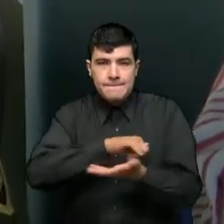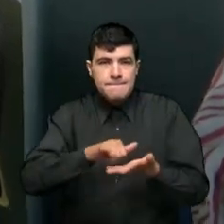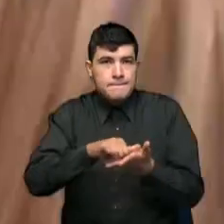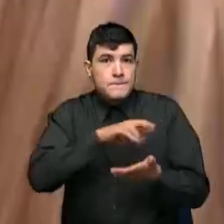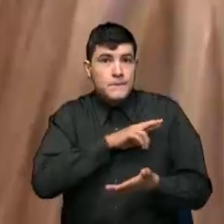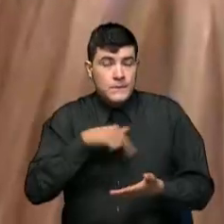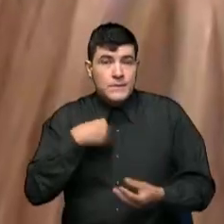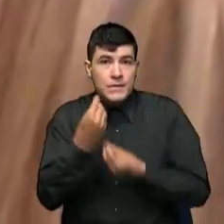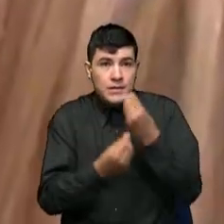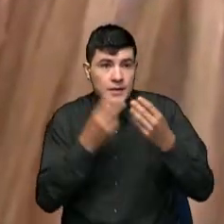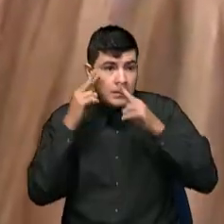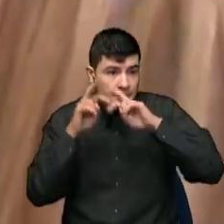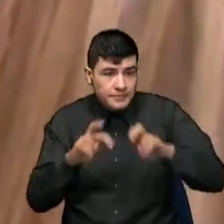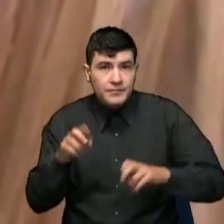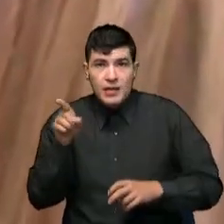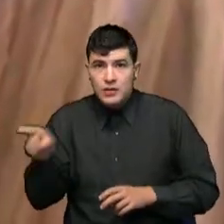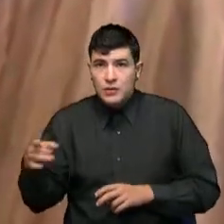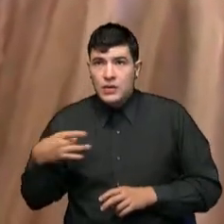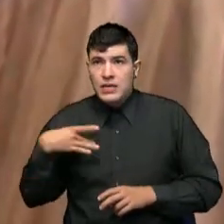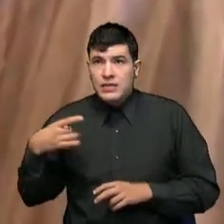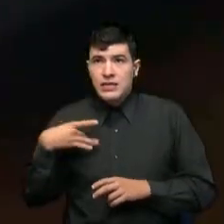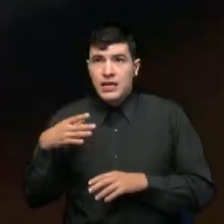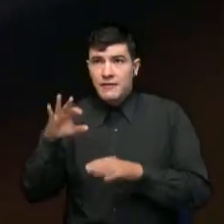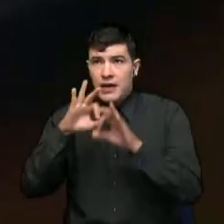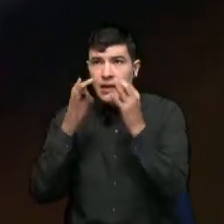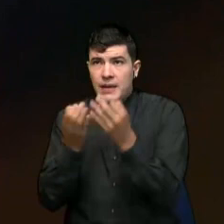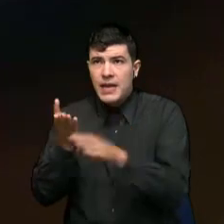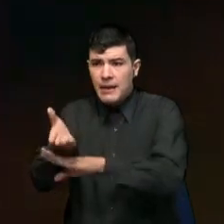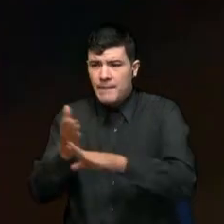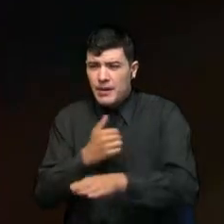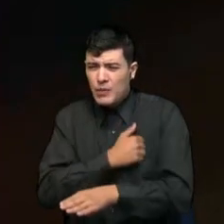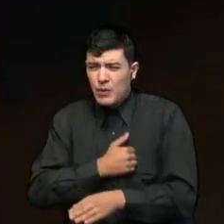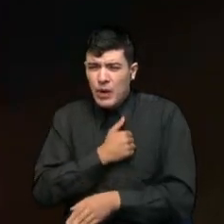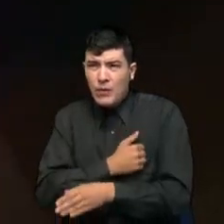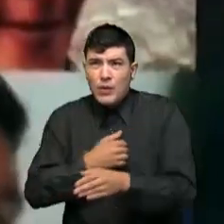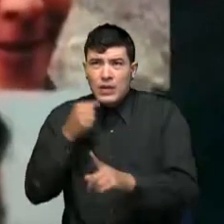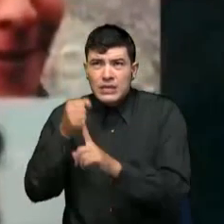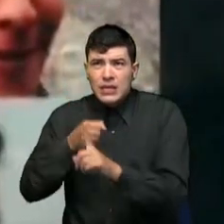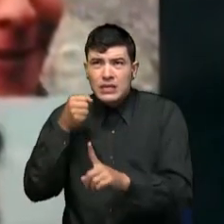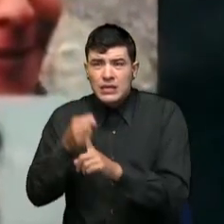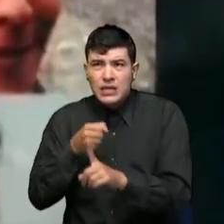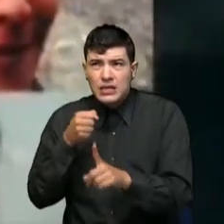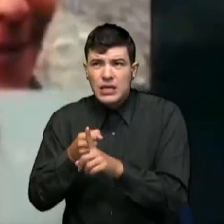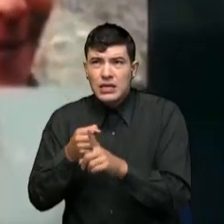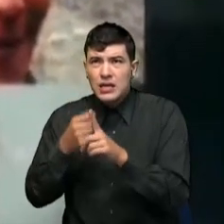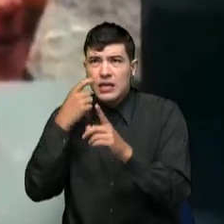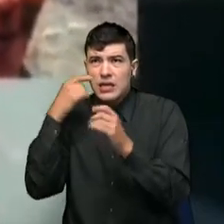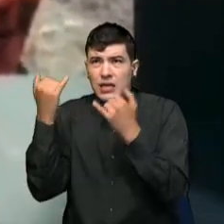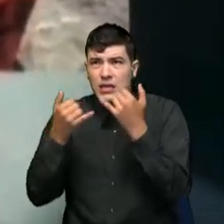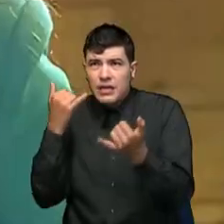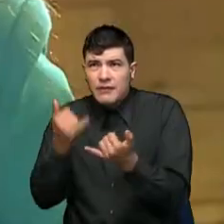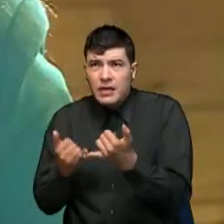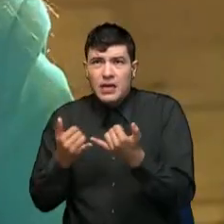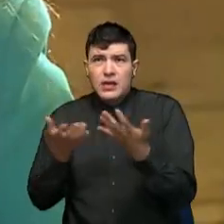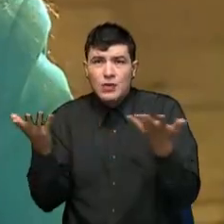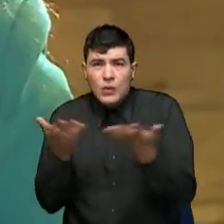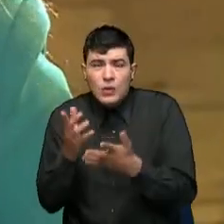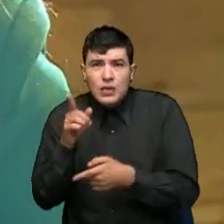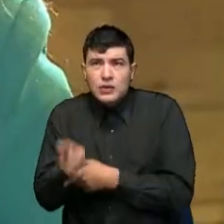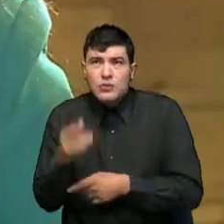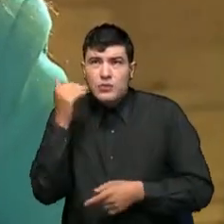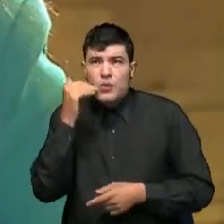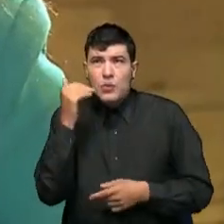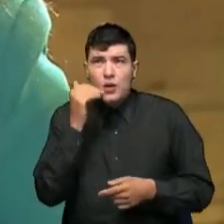estamos realizando. En Chile, la familia pide a las autoridades que se trate de ubicar su paradero para terminar con la zozobra. Se